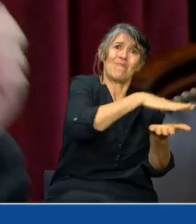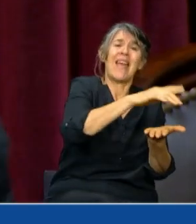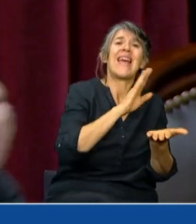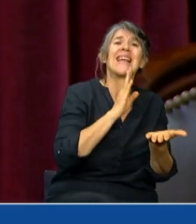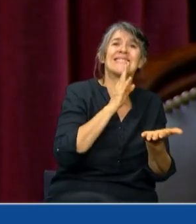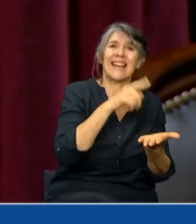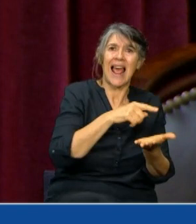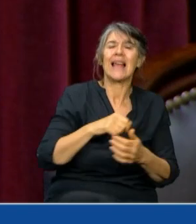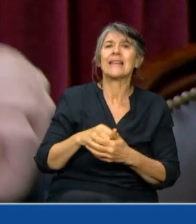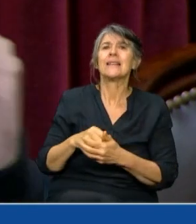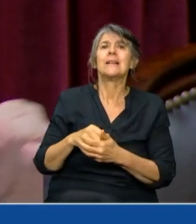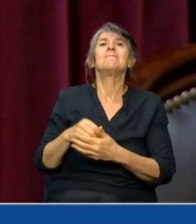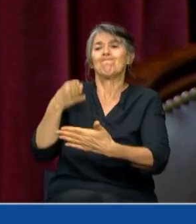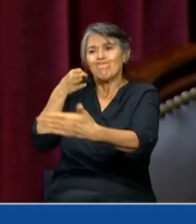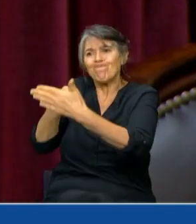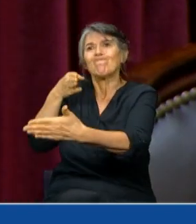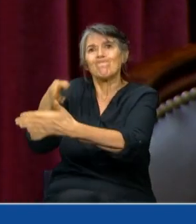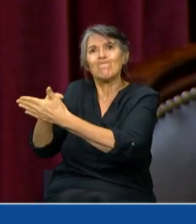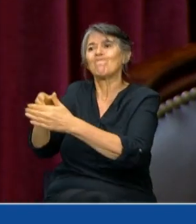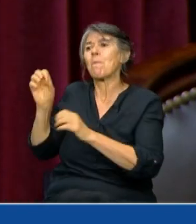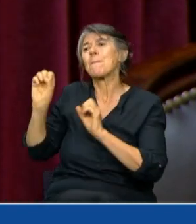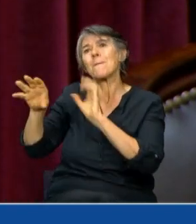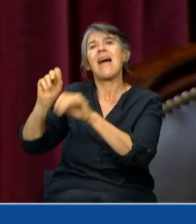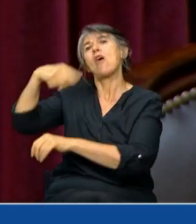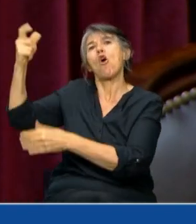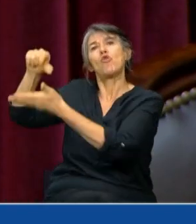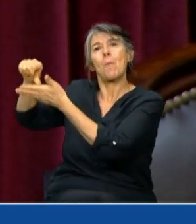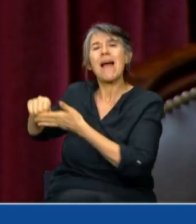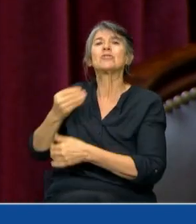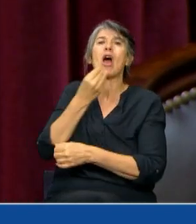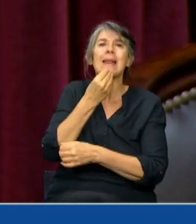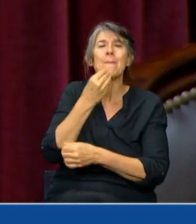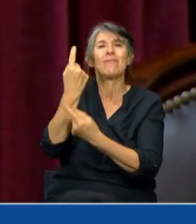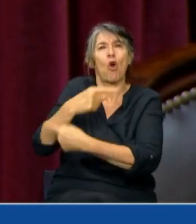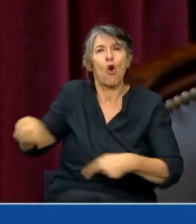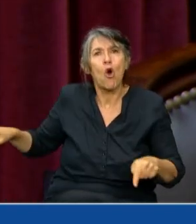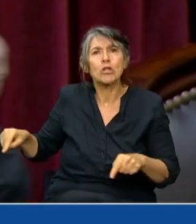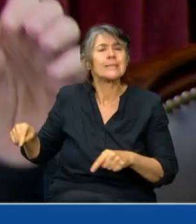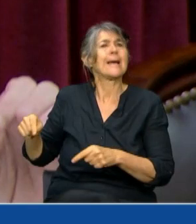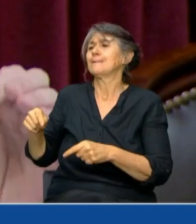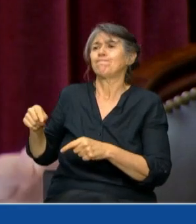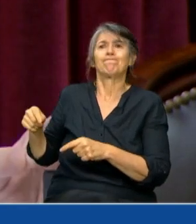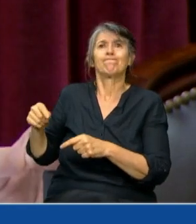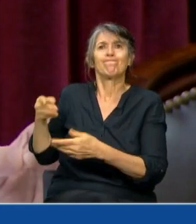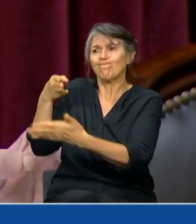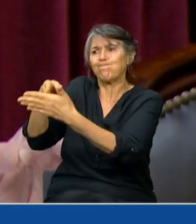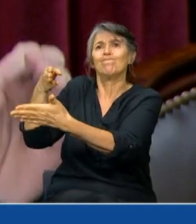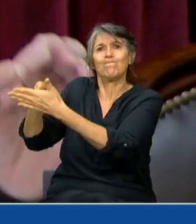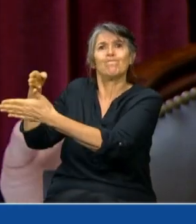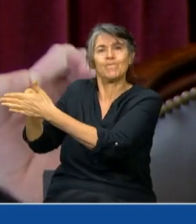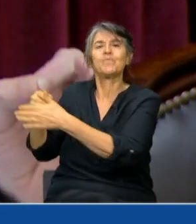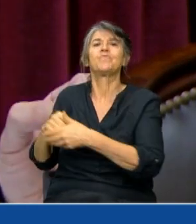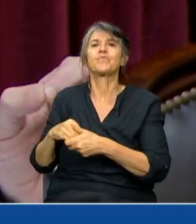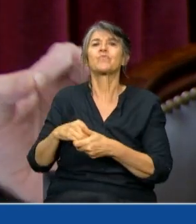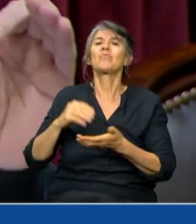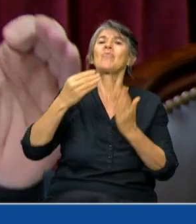y productos de primera necesidad para las 2 millones de personas que viven en Gaza. Miren, el ministro de Defensa